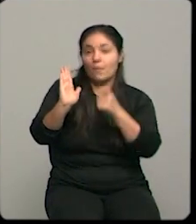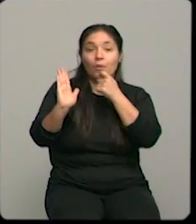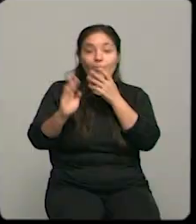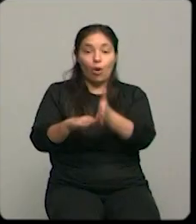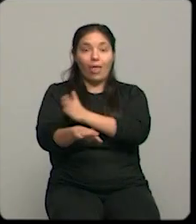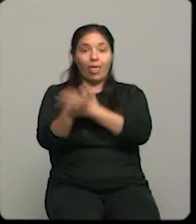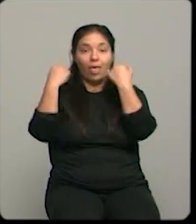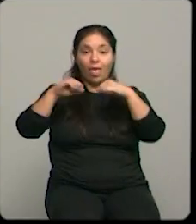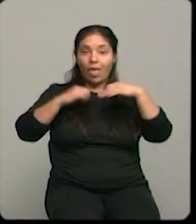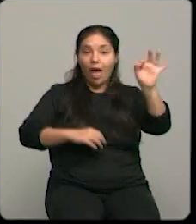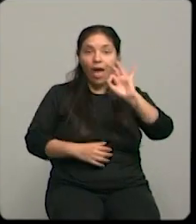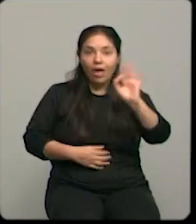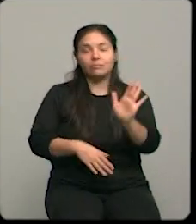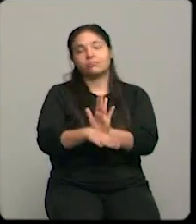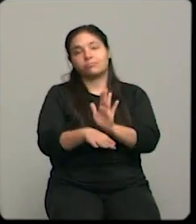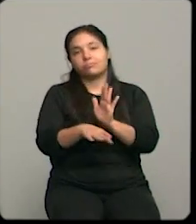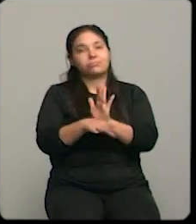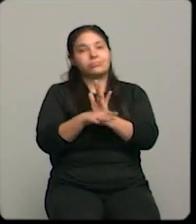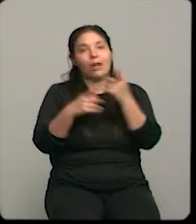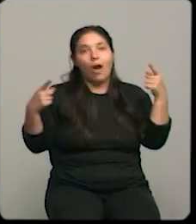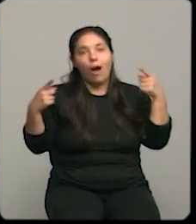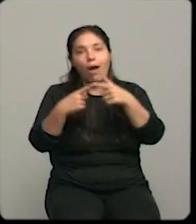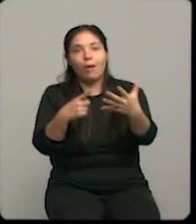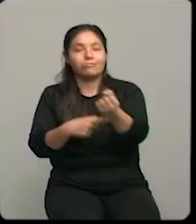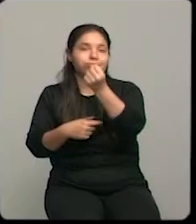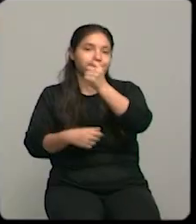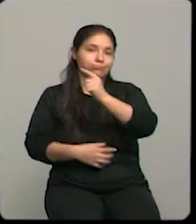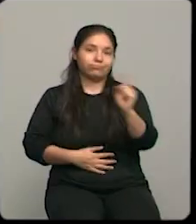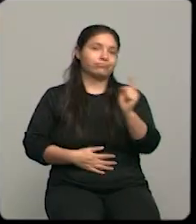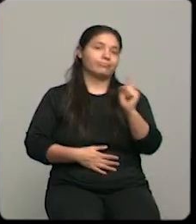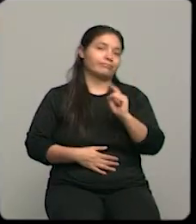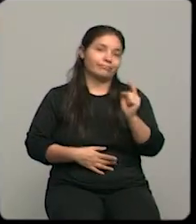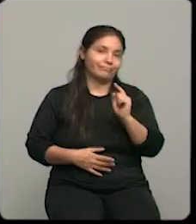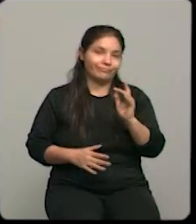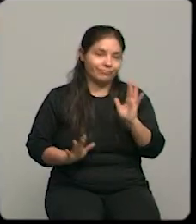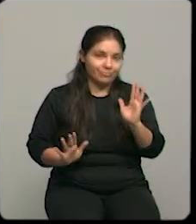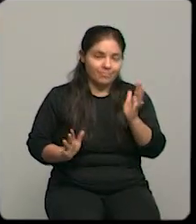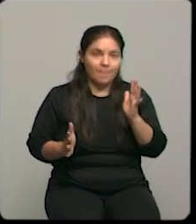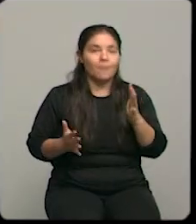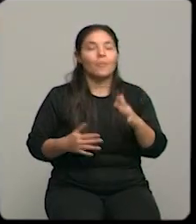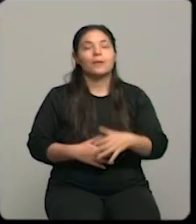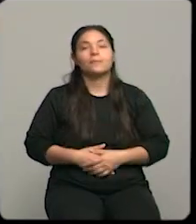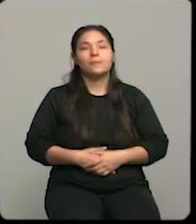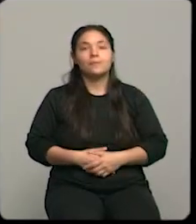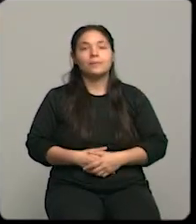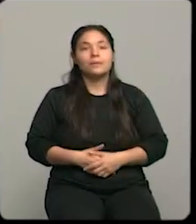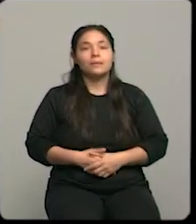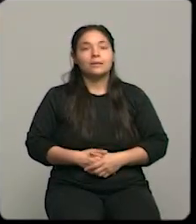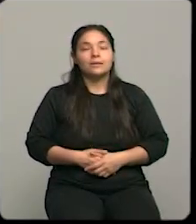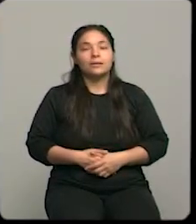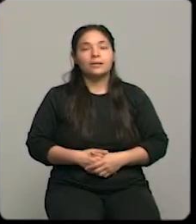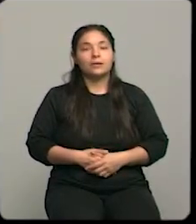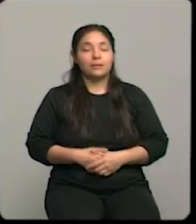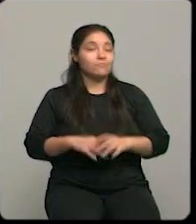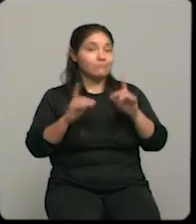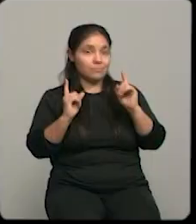antelación, no hay modo de llegar en toda esa secuencia que tenés a lo largo del año. Mucho más que en